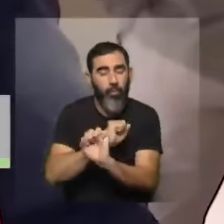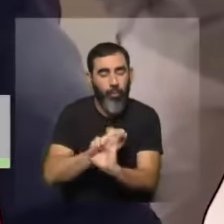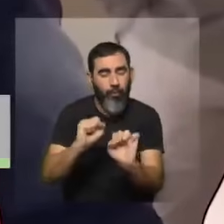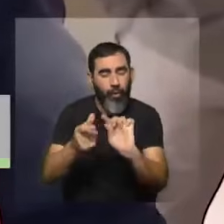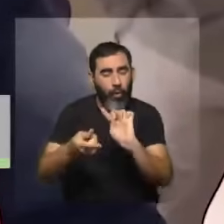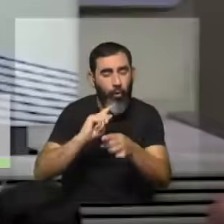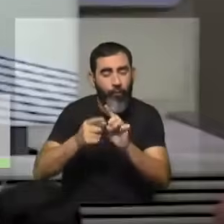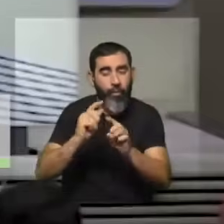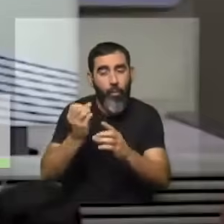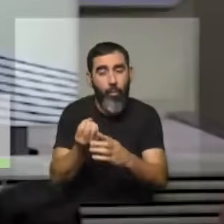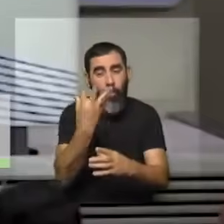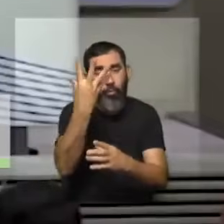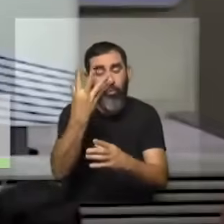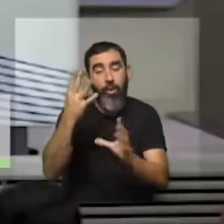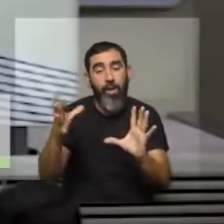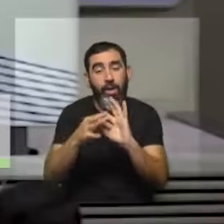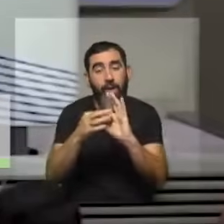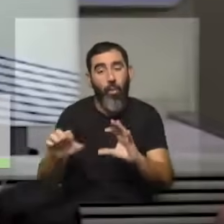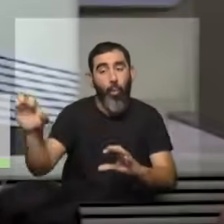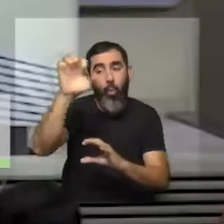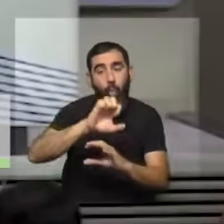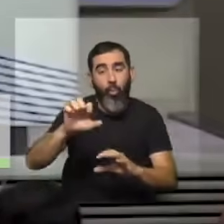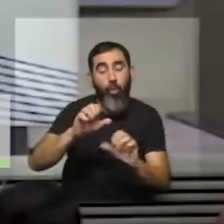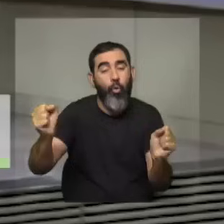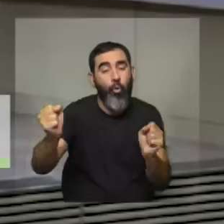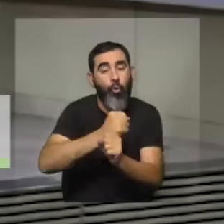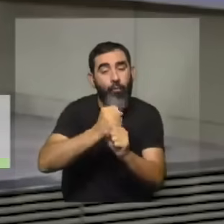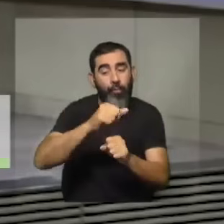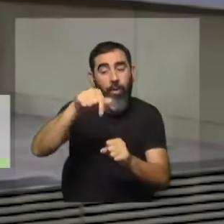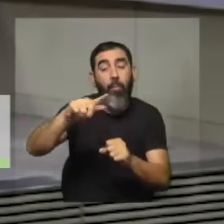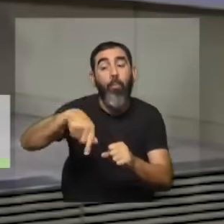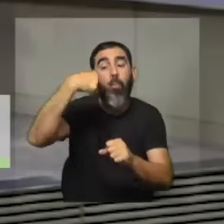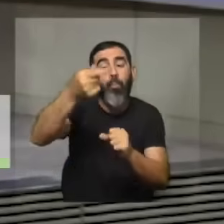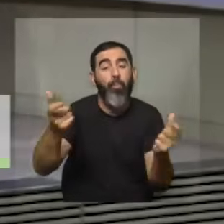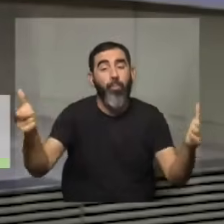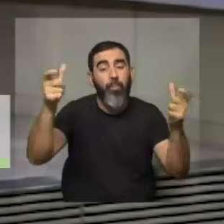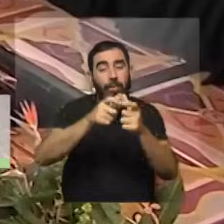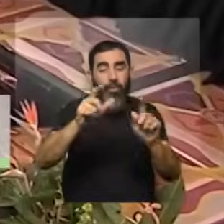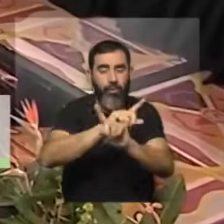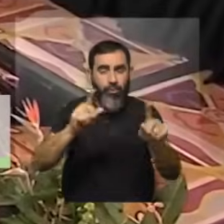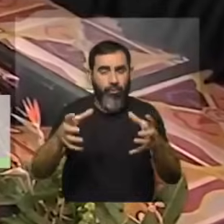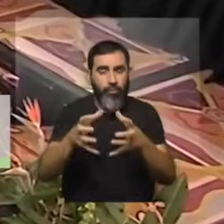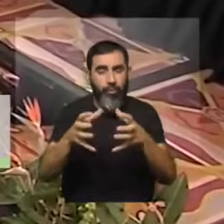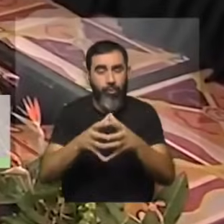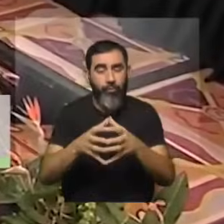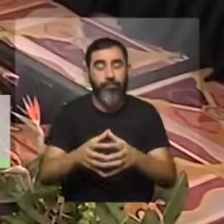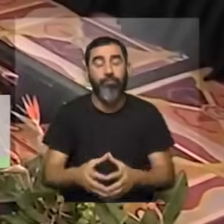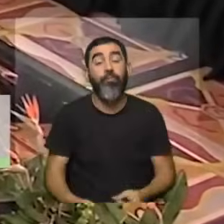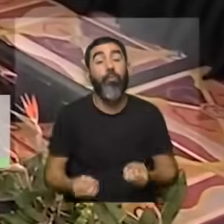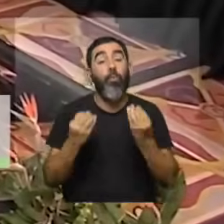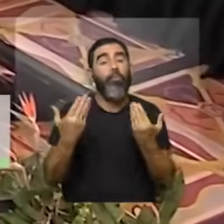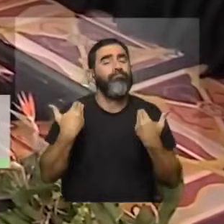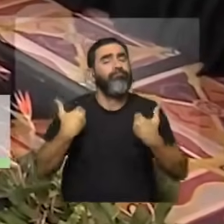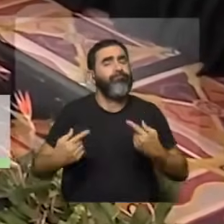TLC entre el Mercosur y la Unión Europea se ratifique durante la próxima cumbre del bloque regional ante la